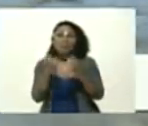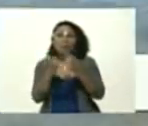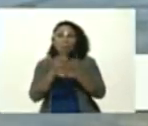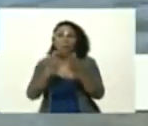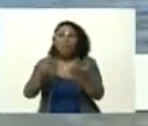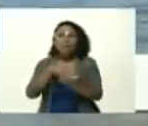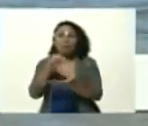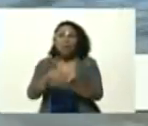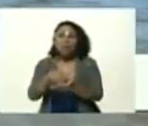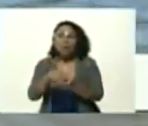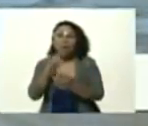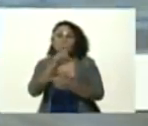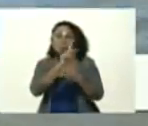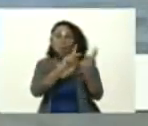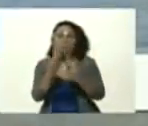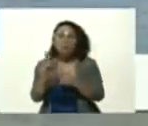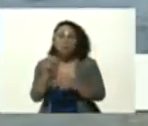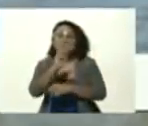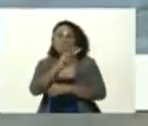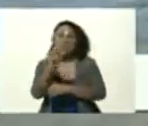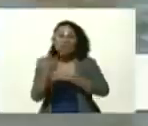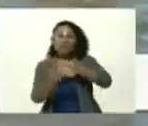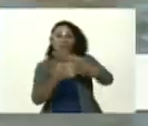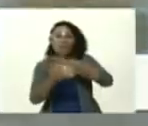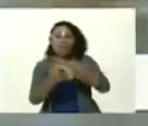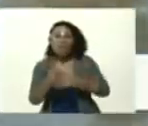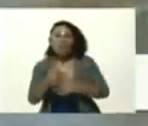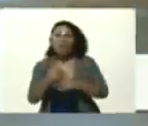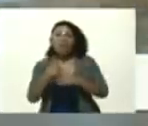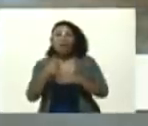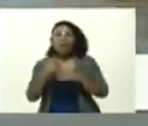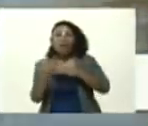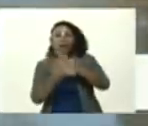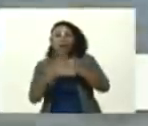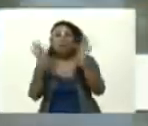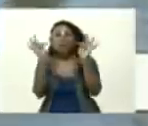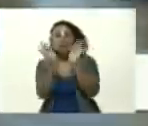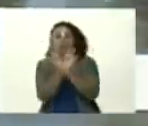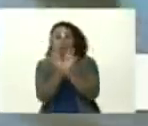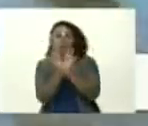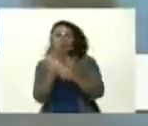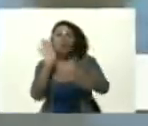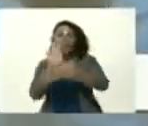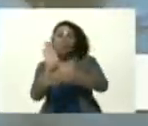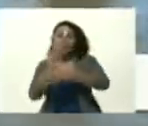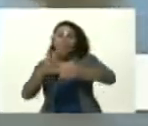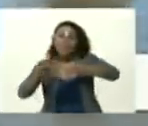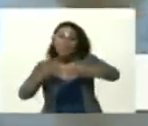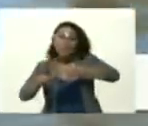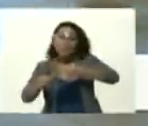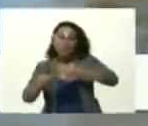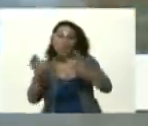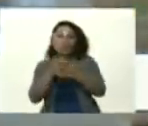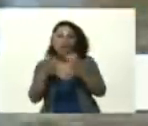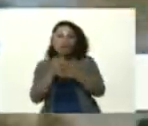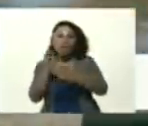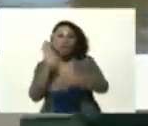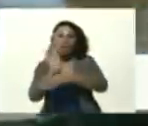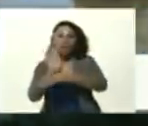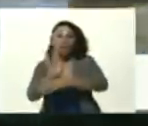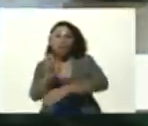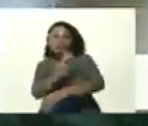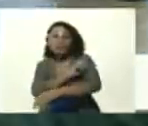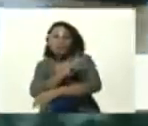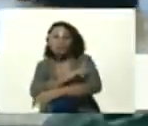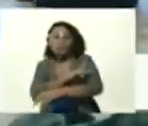articulados en un plan. 20 entes nacionales, Instituto de Nutrición, los equipos de protección de niños, los equipos de protección civil, por